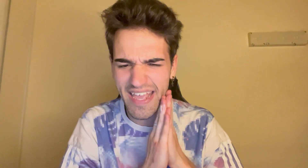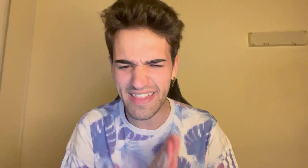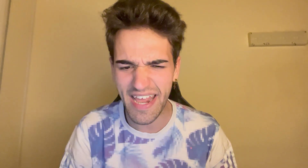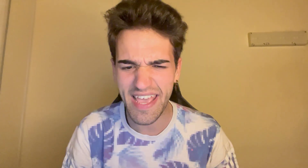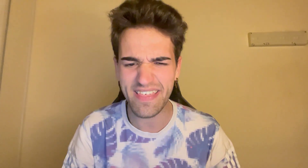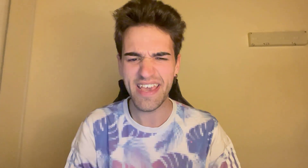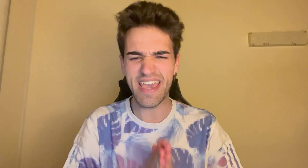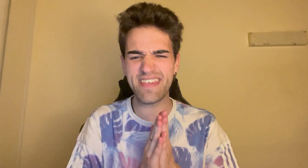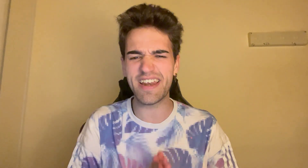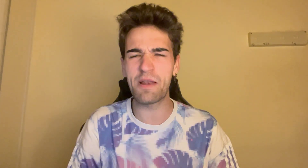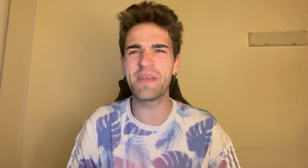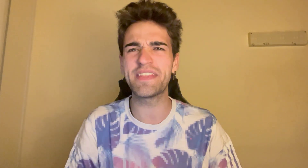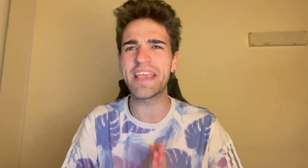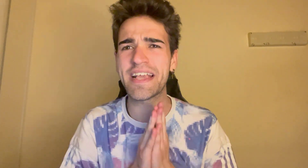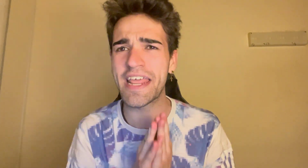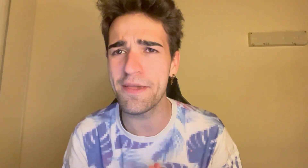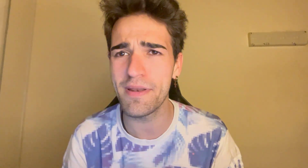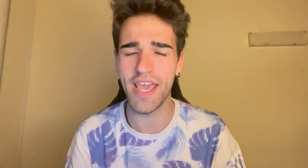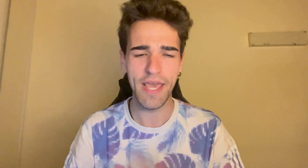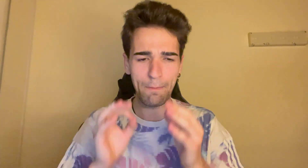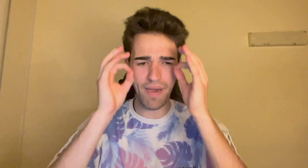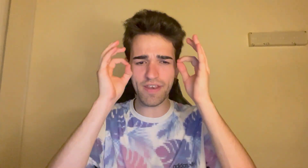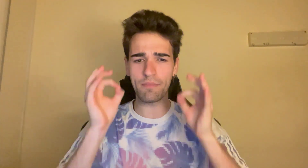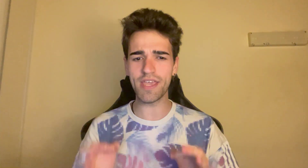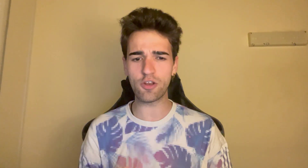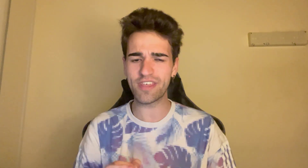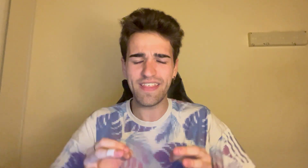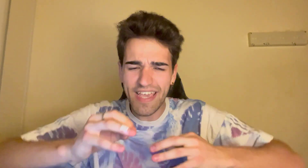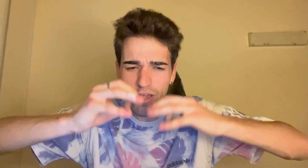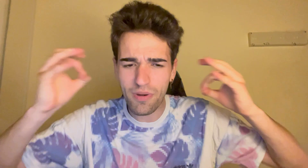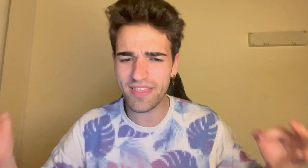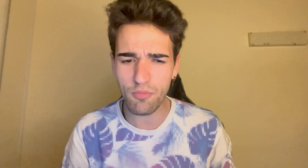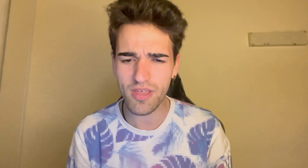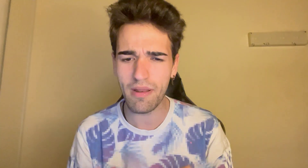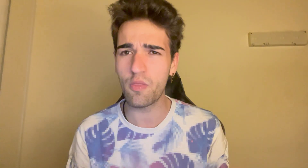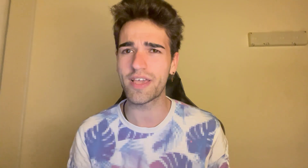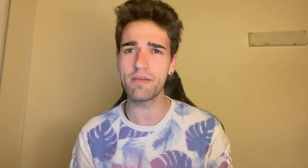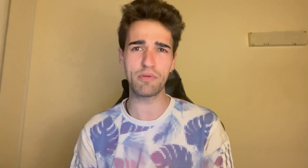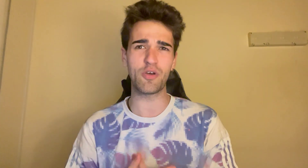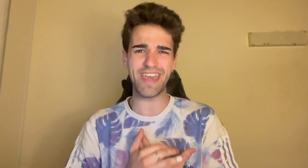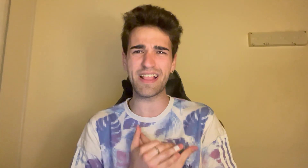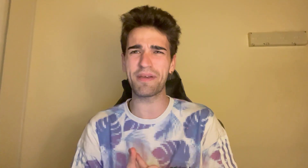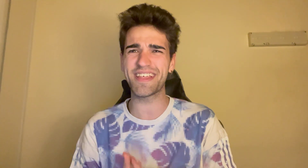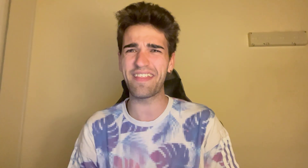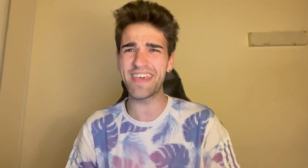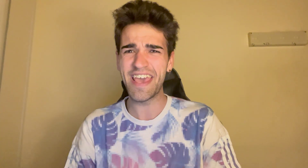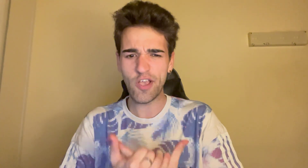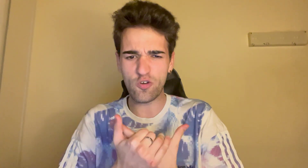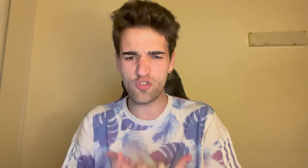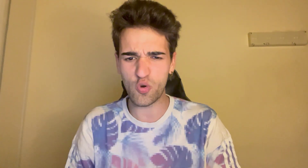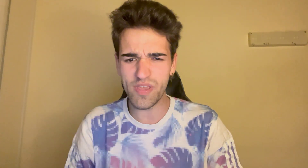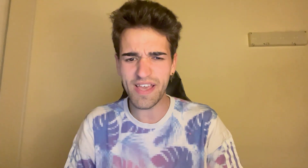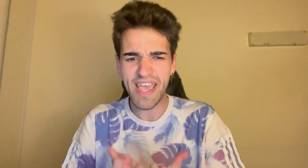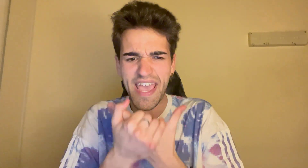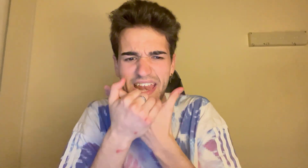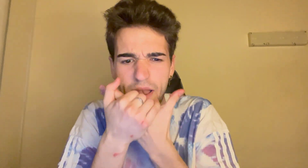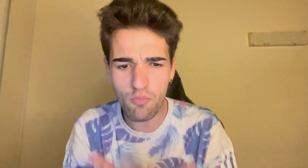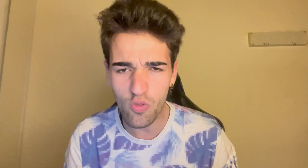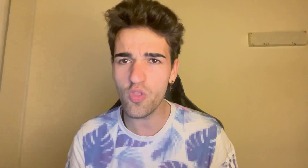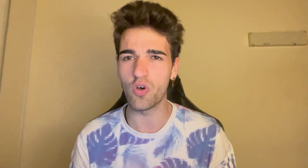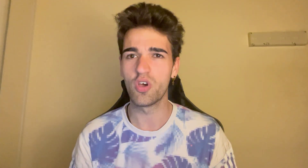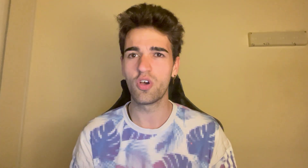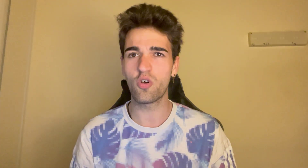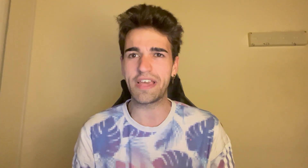14.000 hectáreas. Es realmente increíble. Madre mía, no sé de qué obra estamos hablando aquí, pero es la más grande construida en